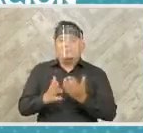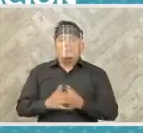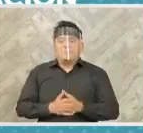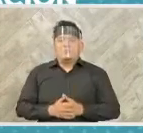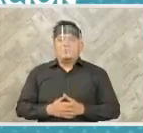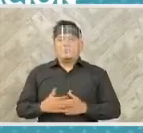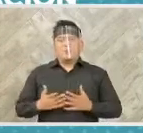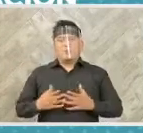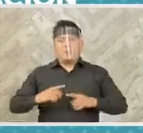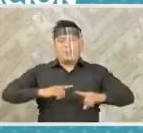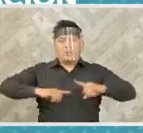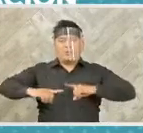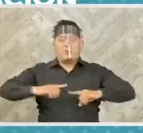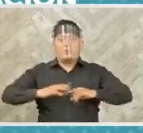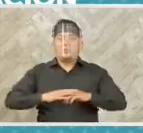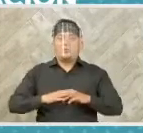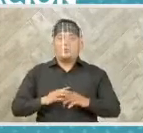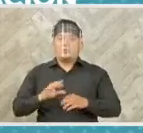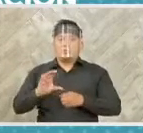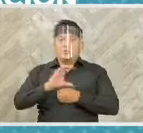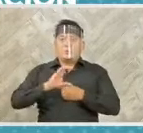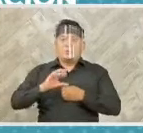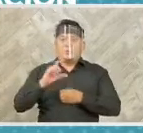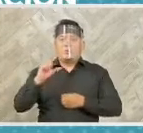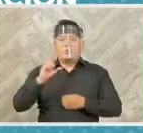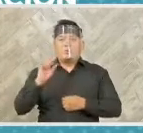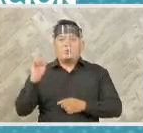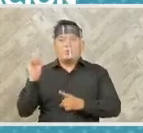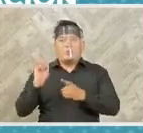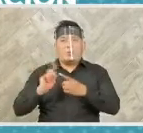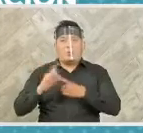la Administración Municipal en sus 4 años.